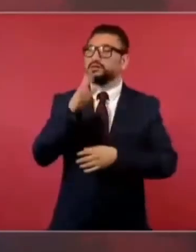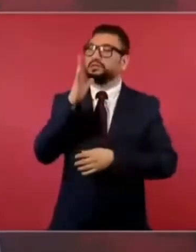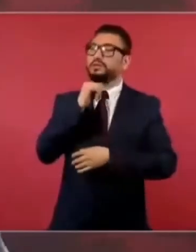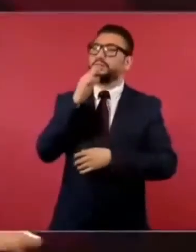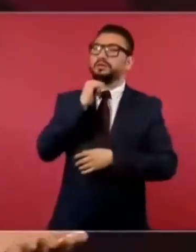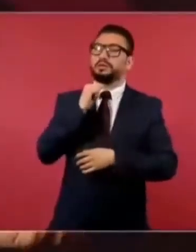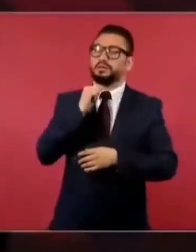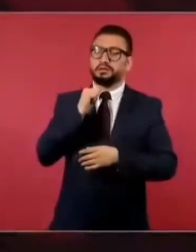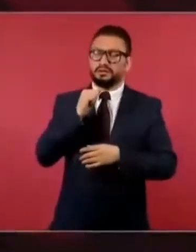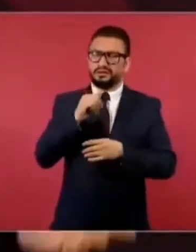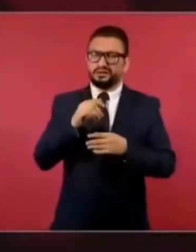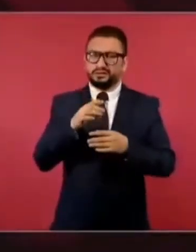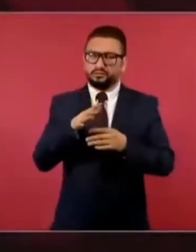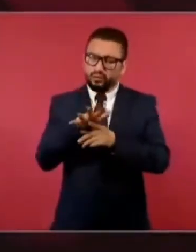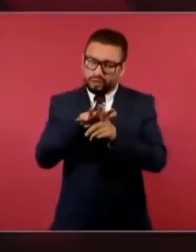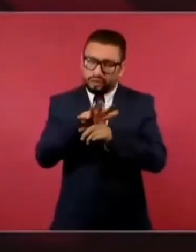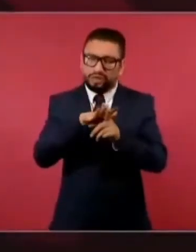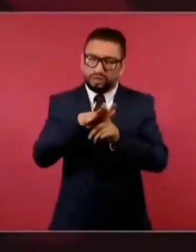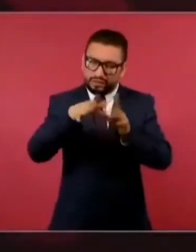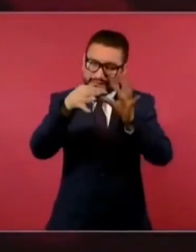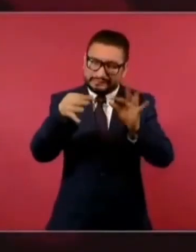de que